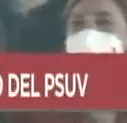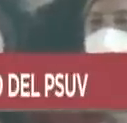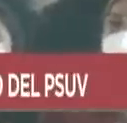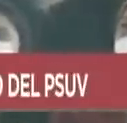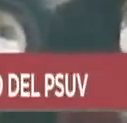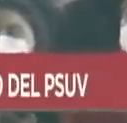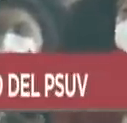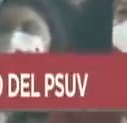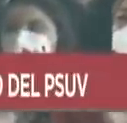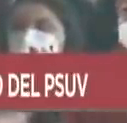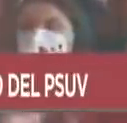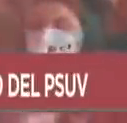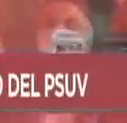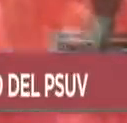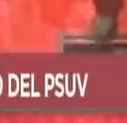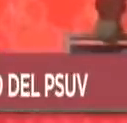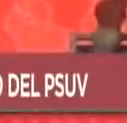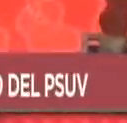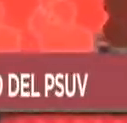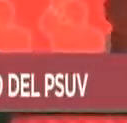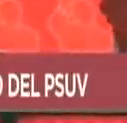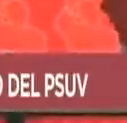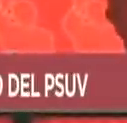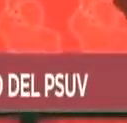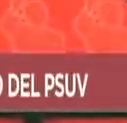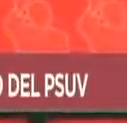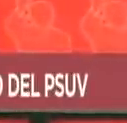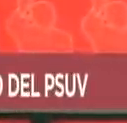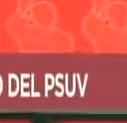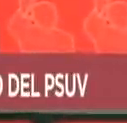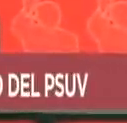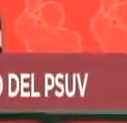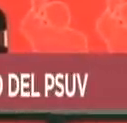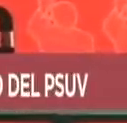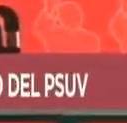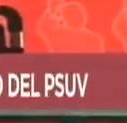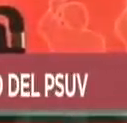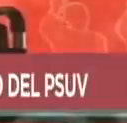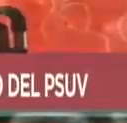para crecer de la mano de mi hermano.